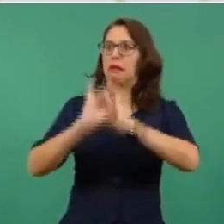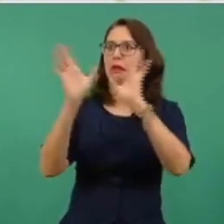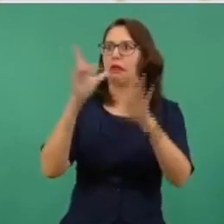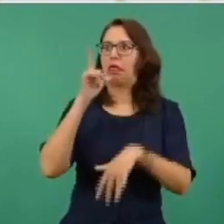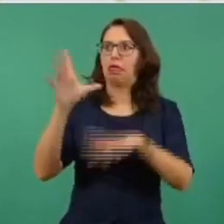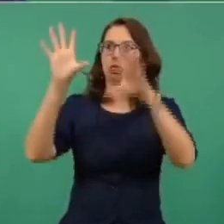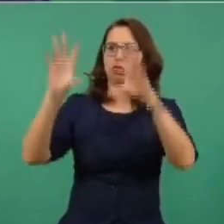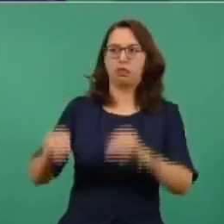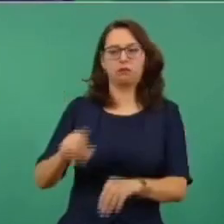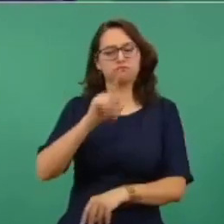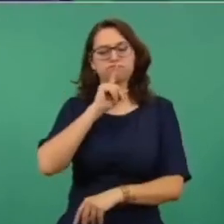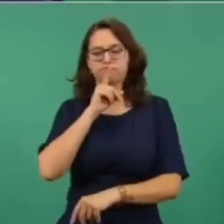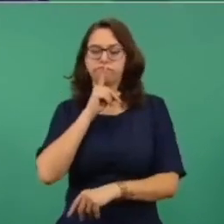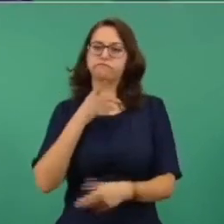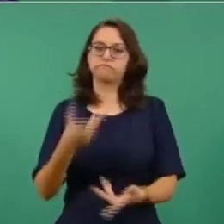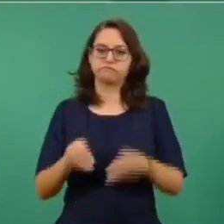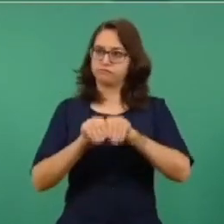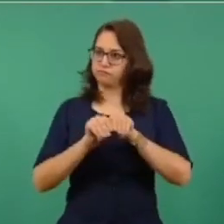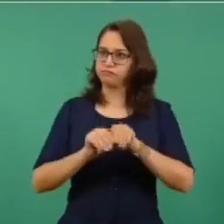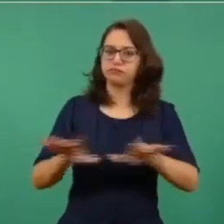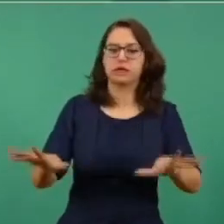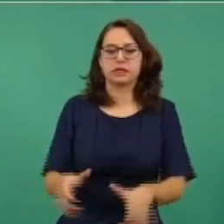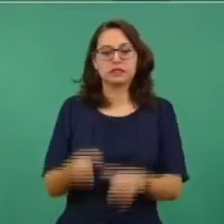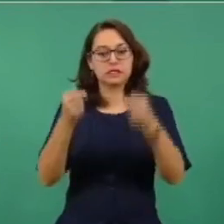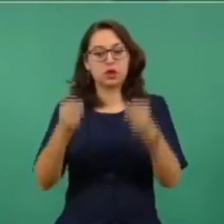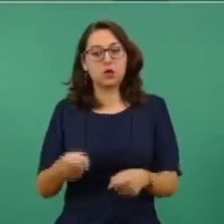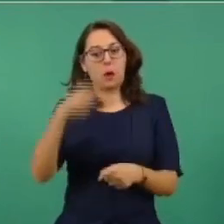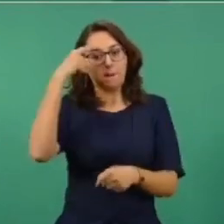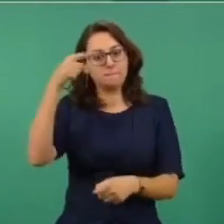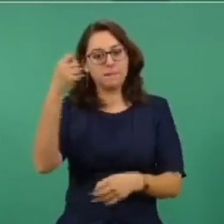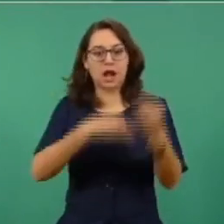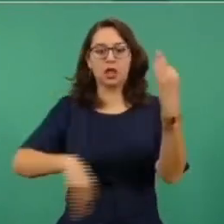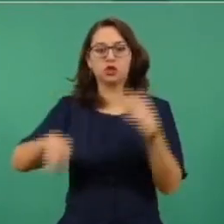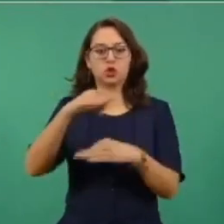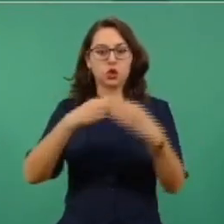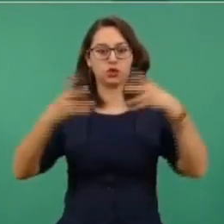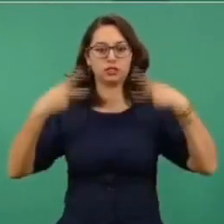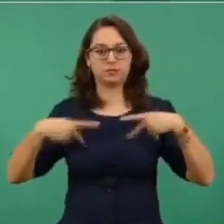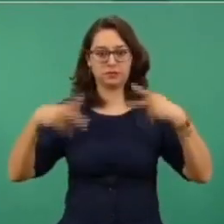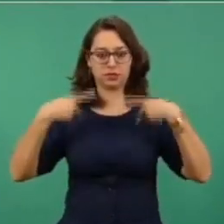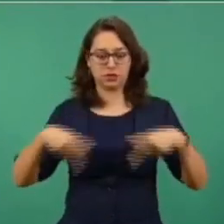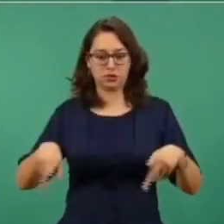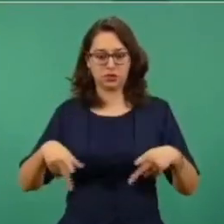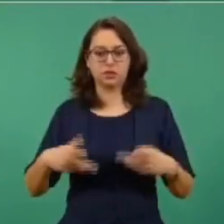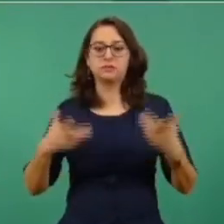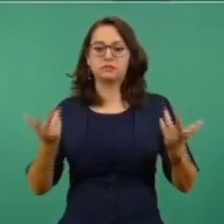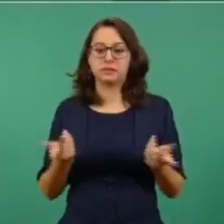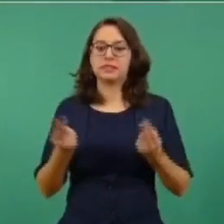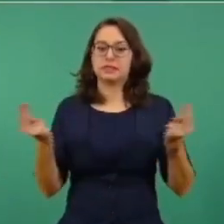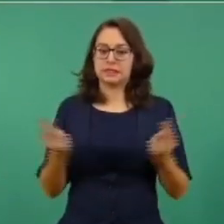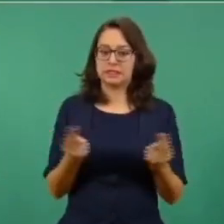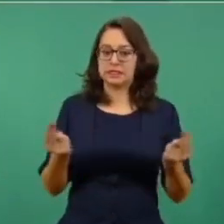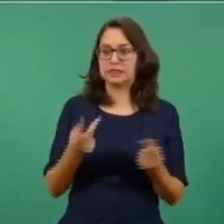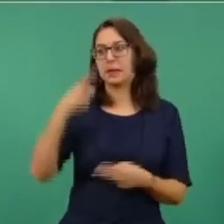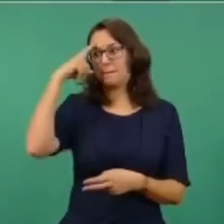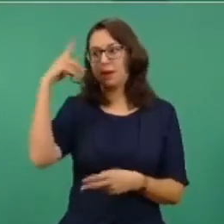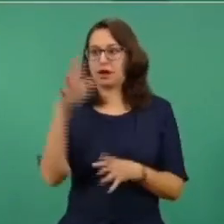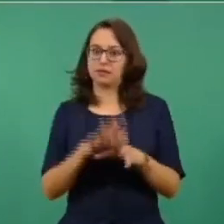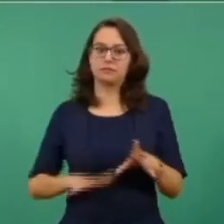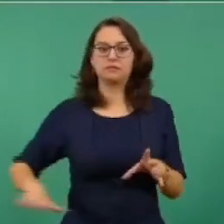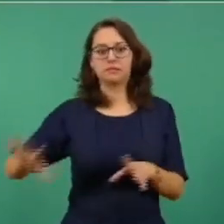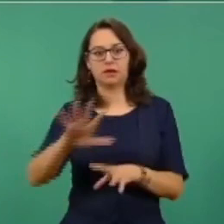eléctrica a todos los usuarios y la energía eléctrica que se necesita para el desarrollo del